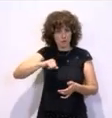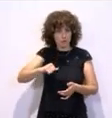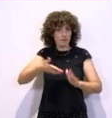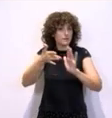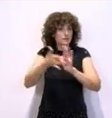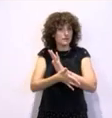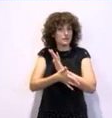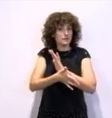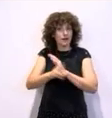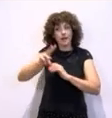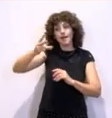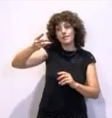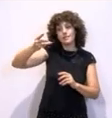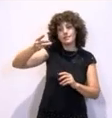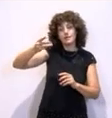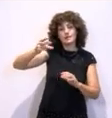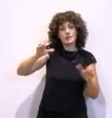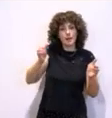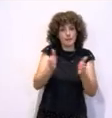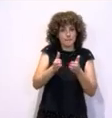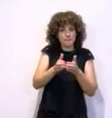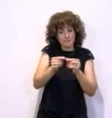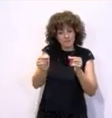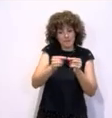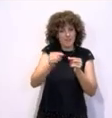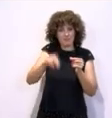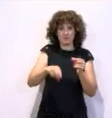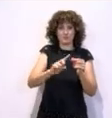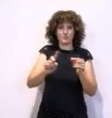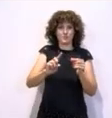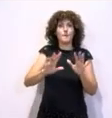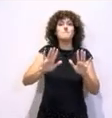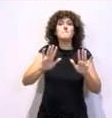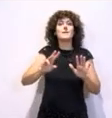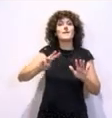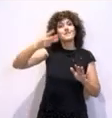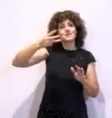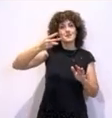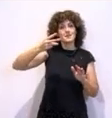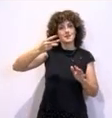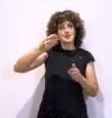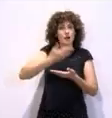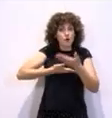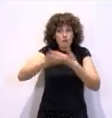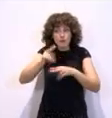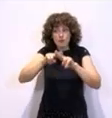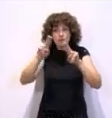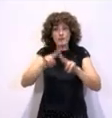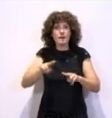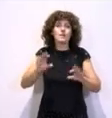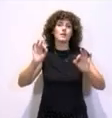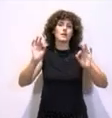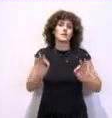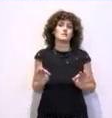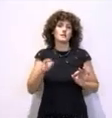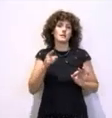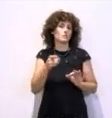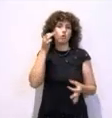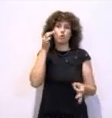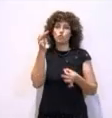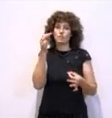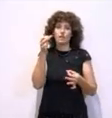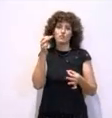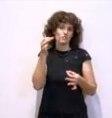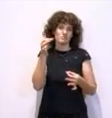precisamente la tercera comunidad en tamaño, pero somos la tercera comunidad en cooperación internacional. Y eso es un dato innegable